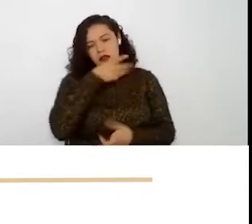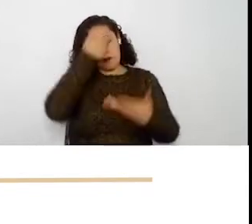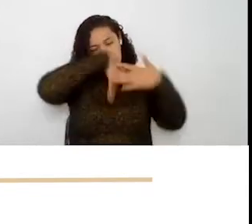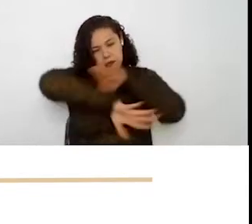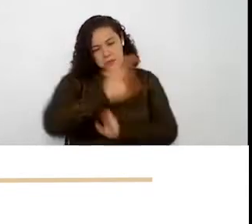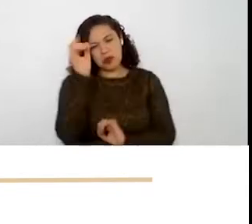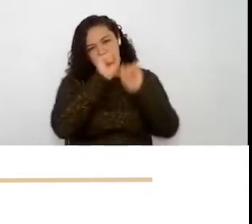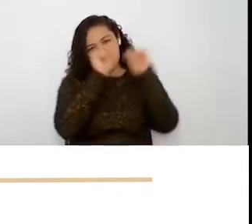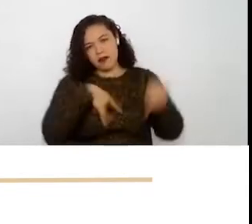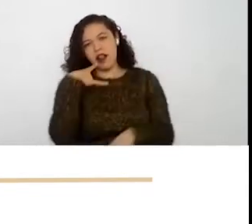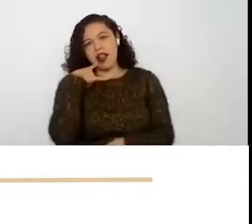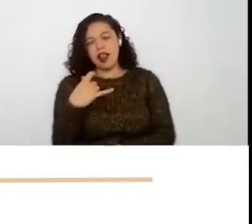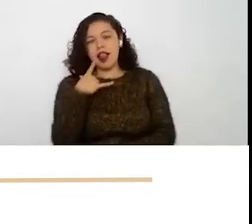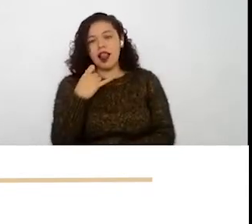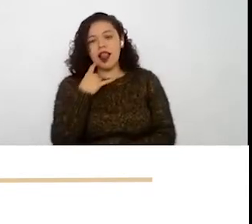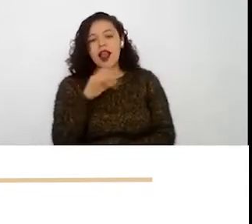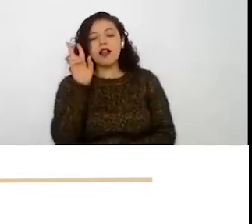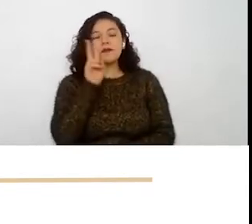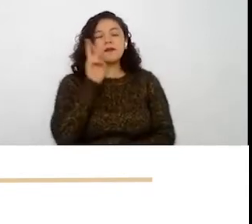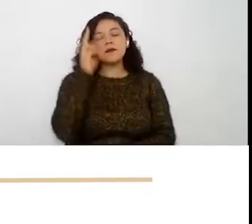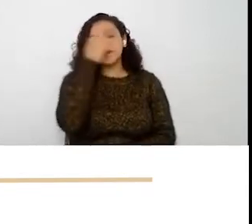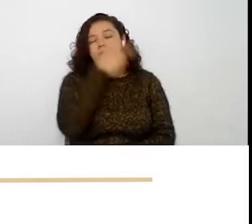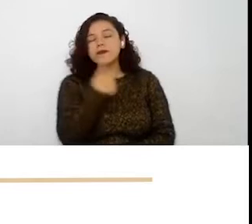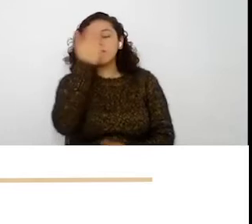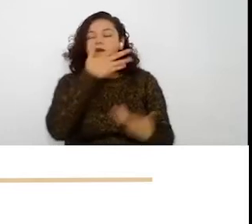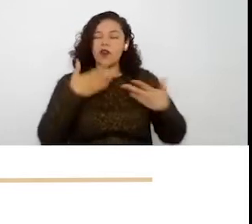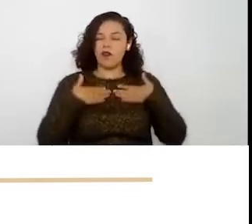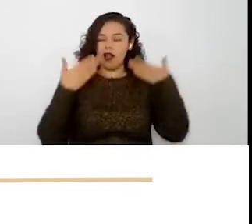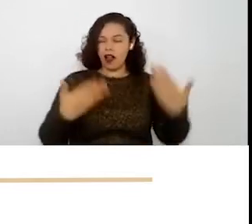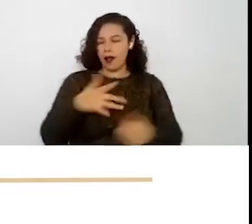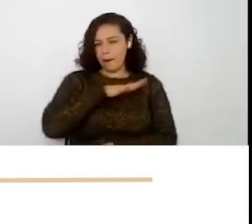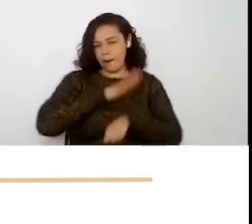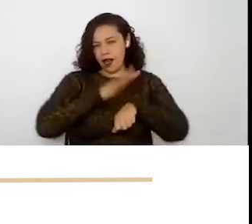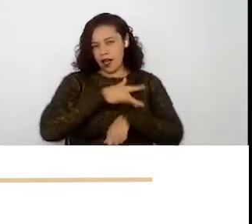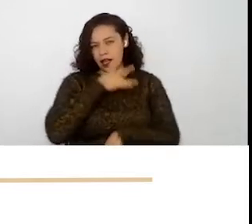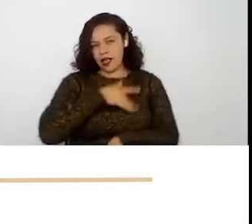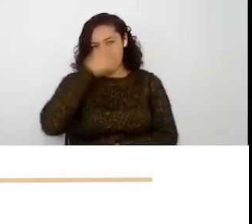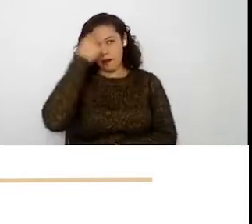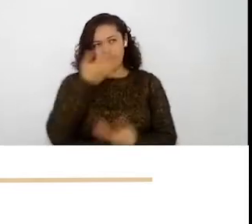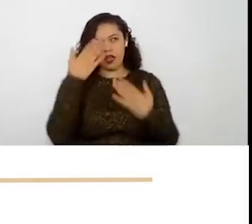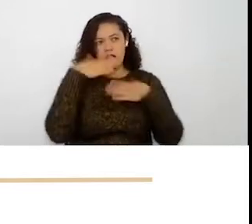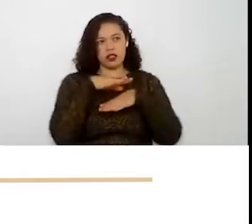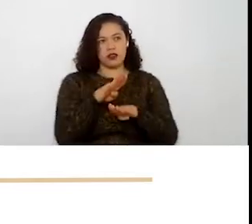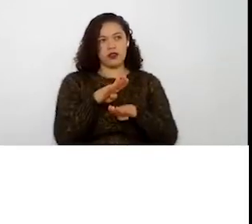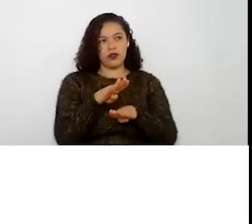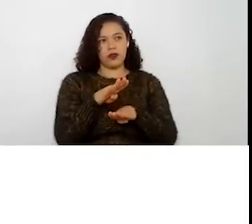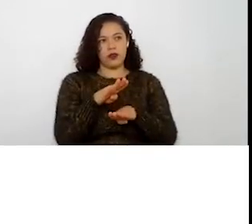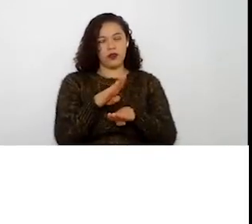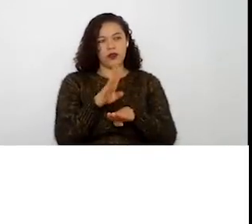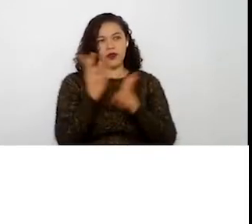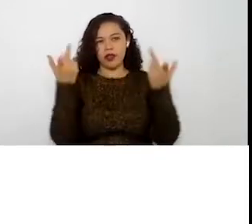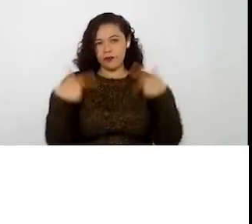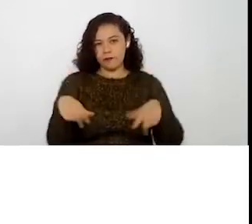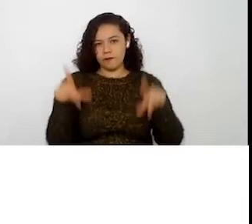sistema esto le va a permitir como ir tomando confianza de de este nuevo de esta nueva plataforma